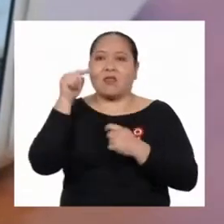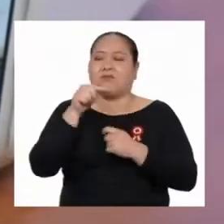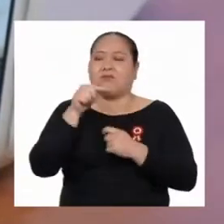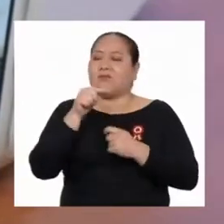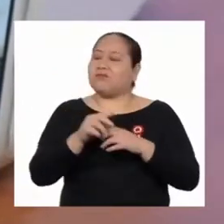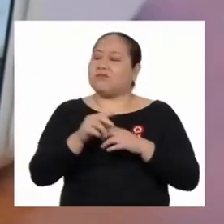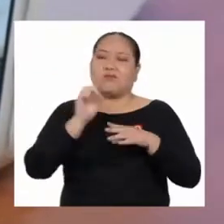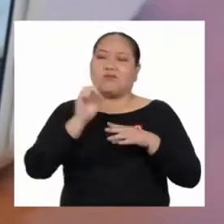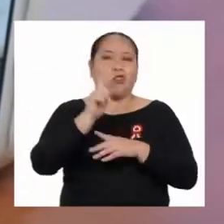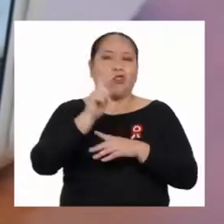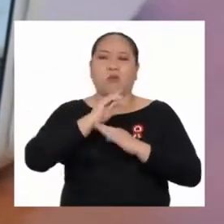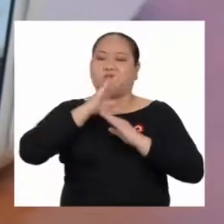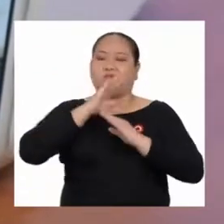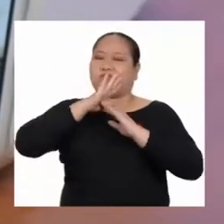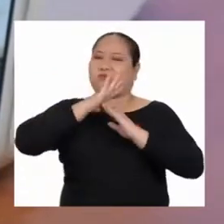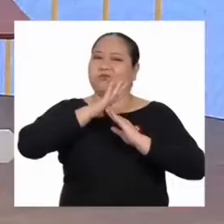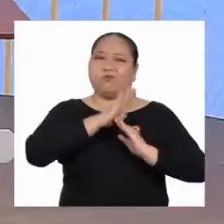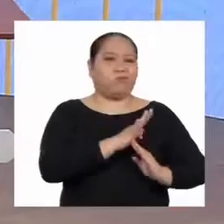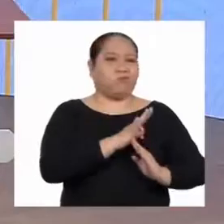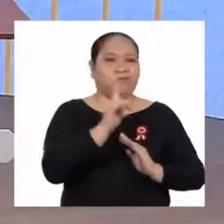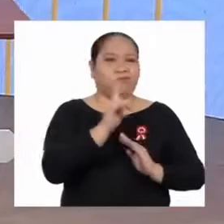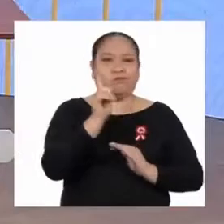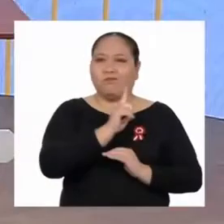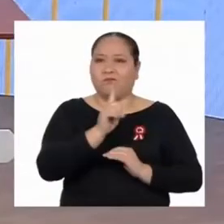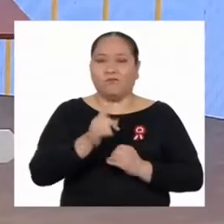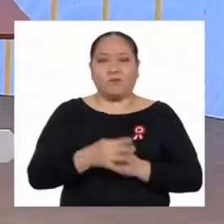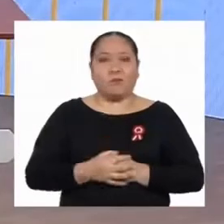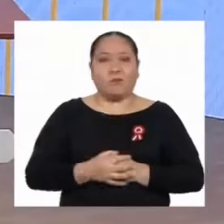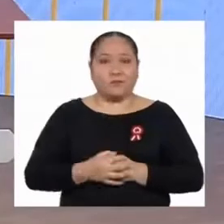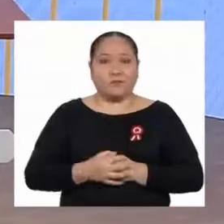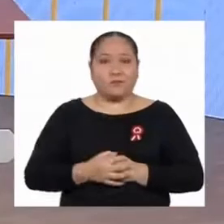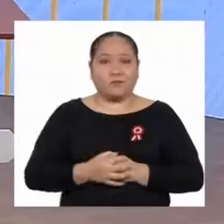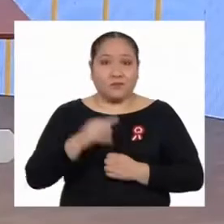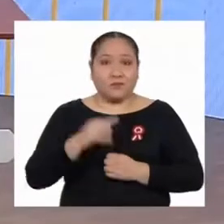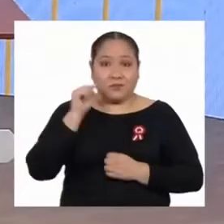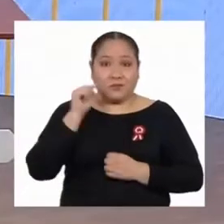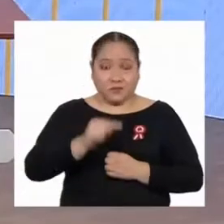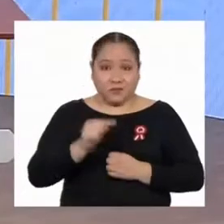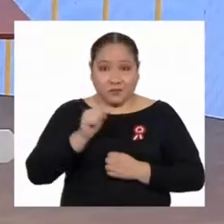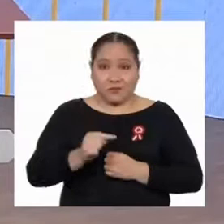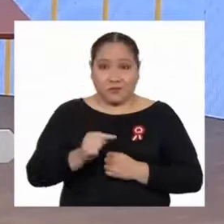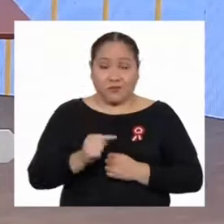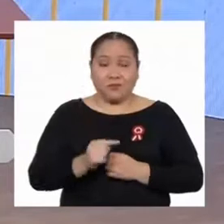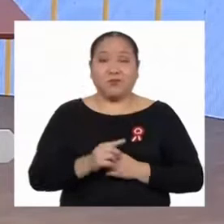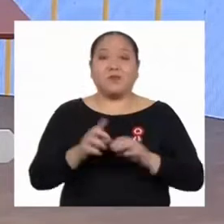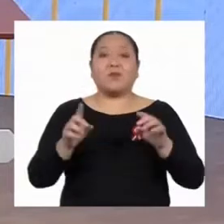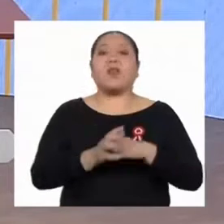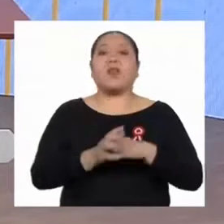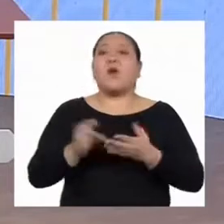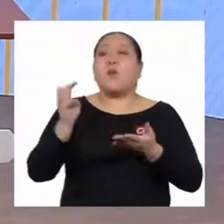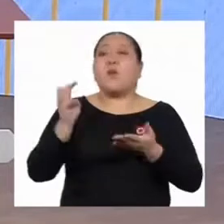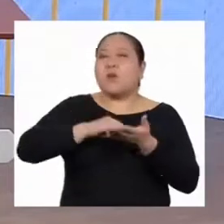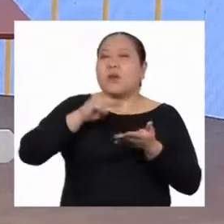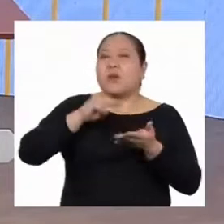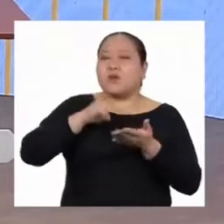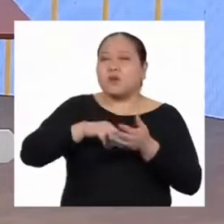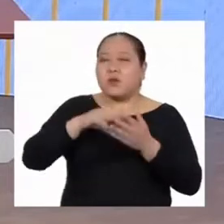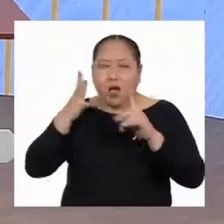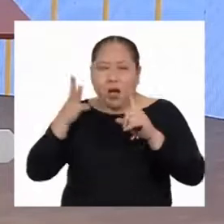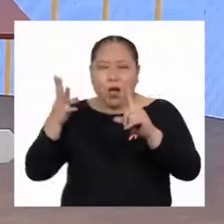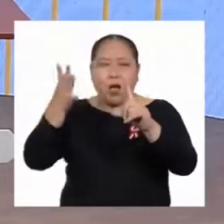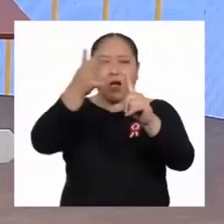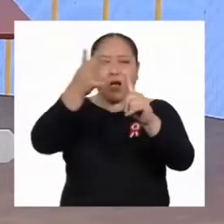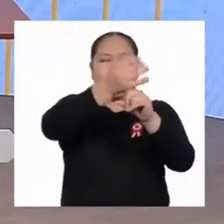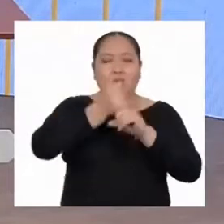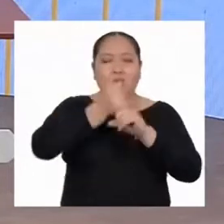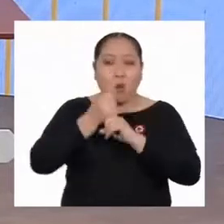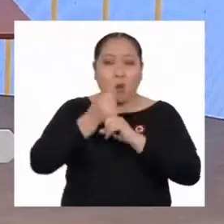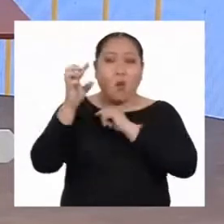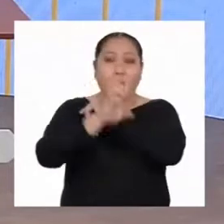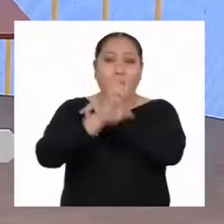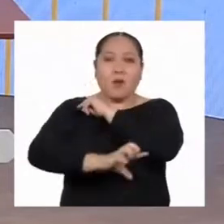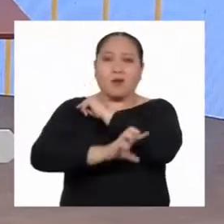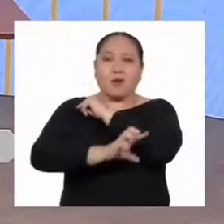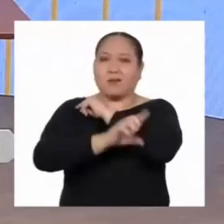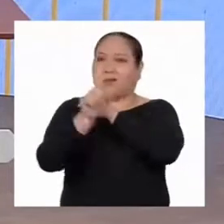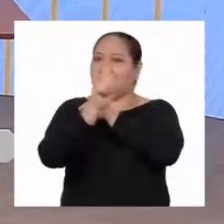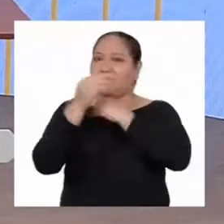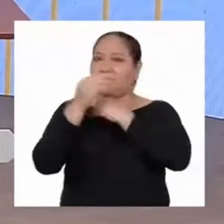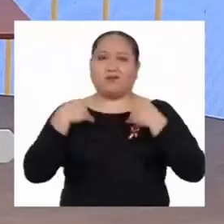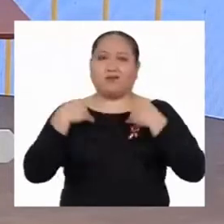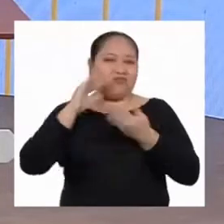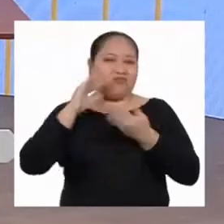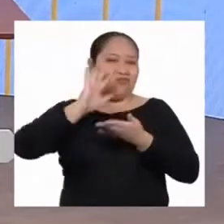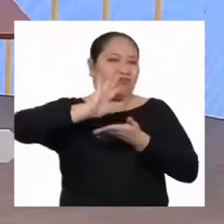prácticas discriminatorias. Y será todavía mejor cuando logremos un país sin discriminación,